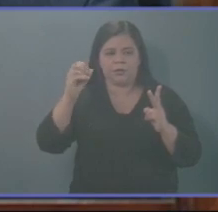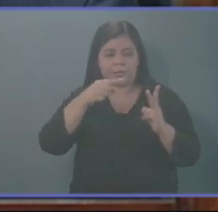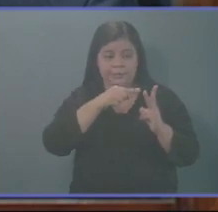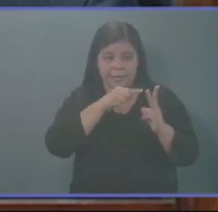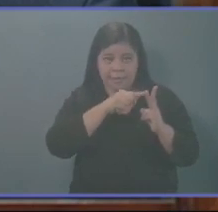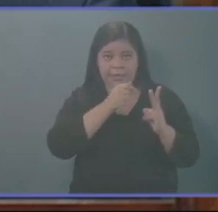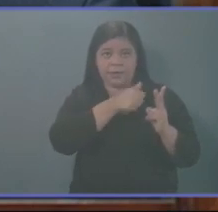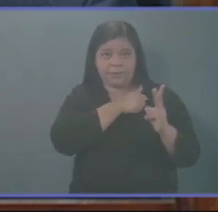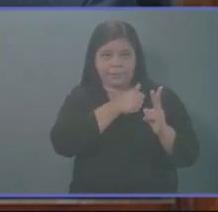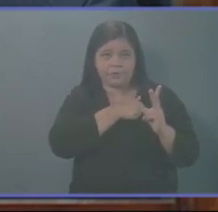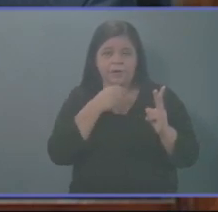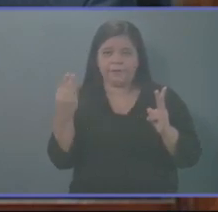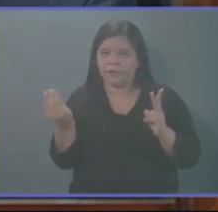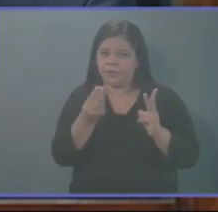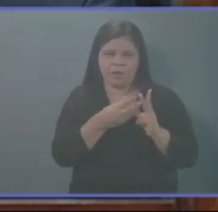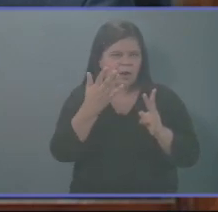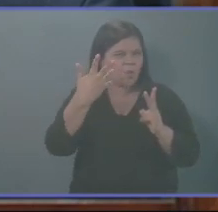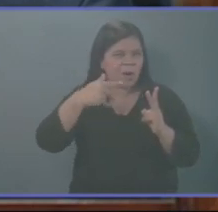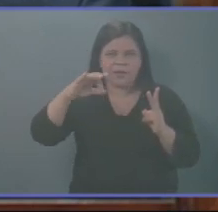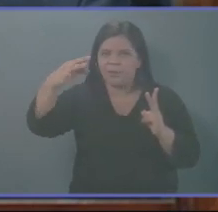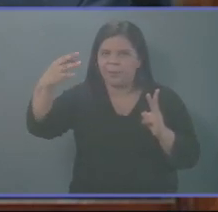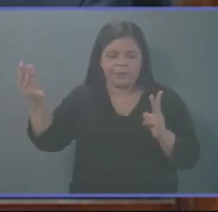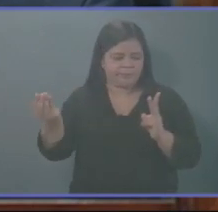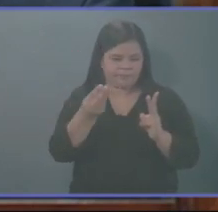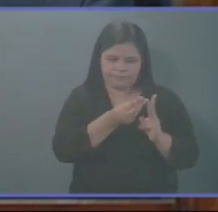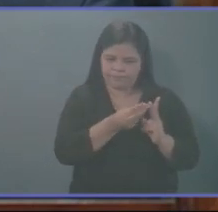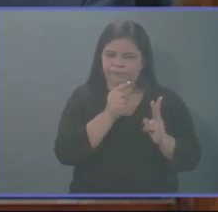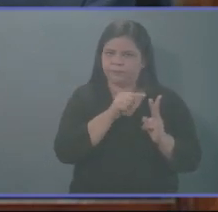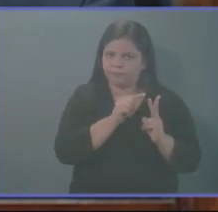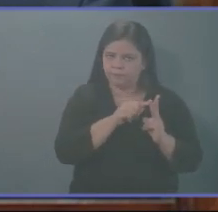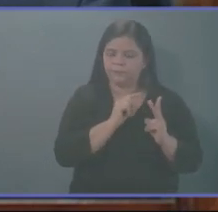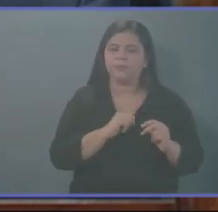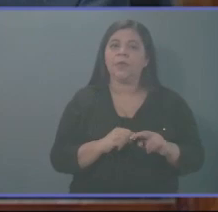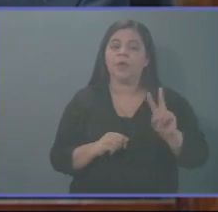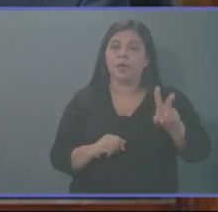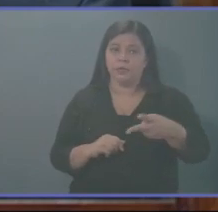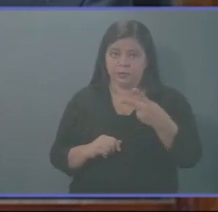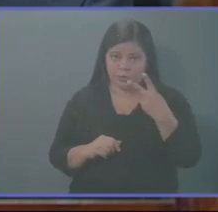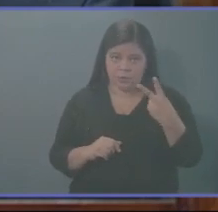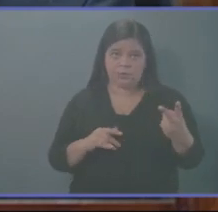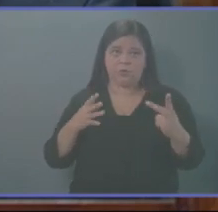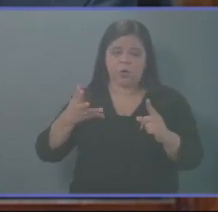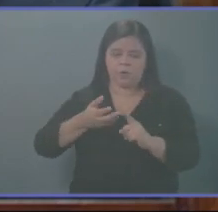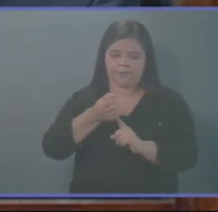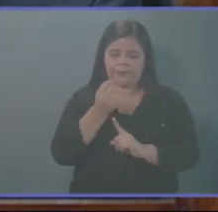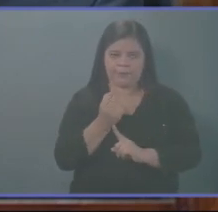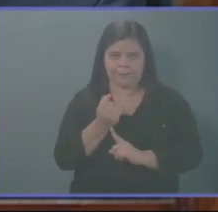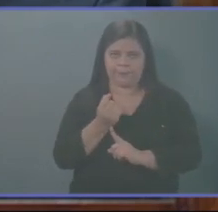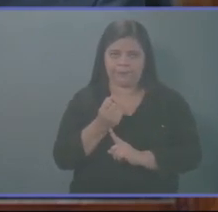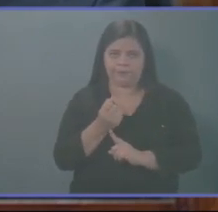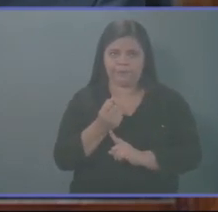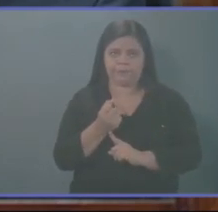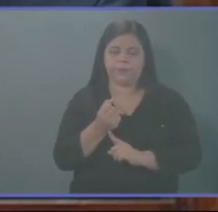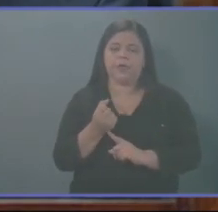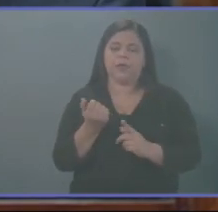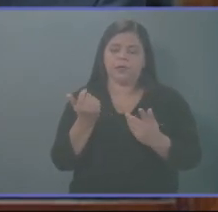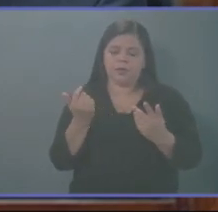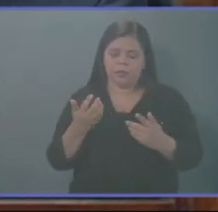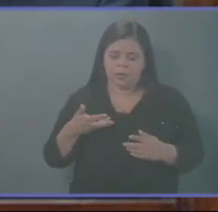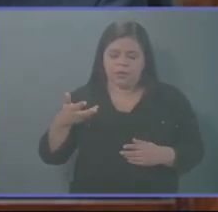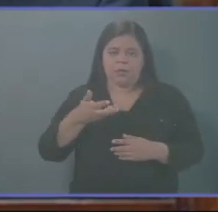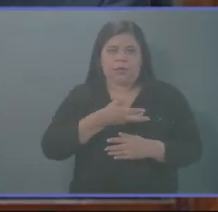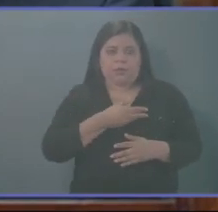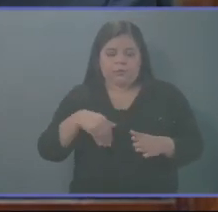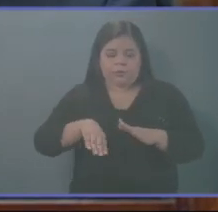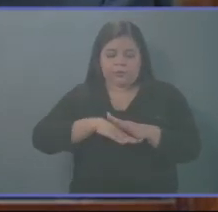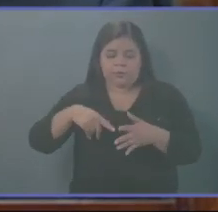recibir cualquier notificación. 2. Finalidad y objeto del antejuicio. En nuestro ordenamiento